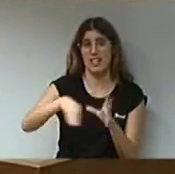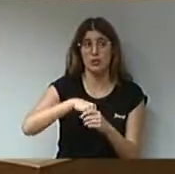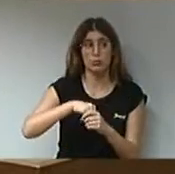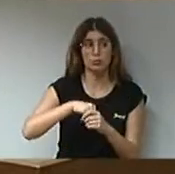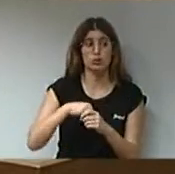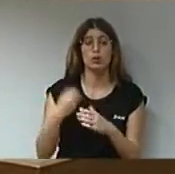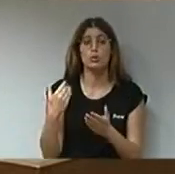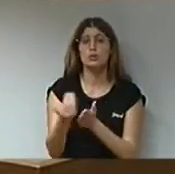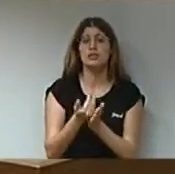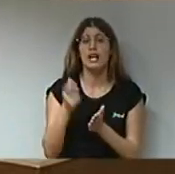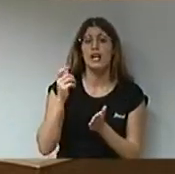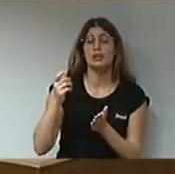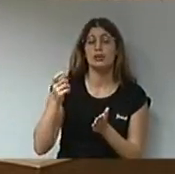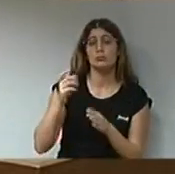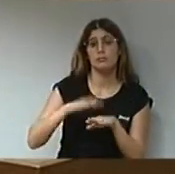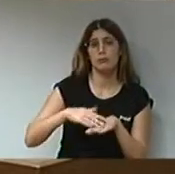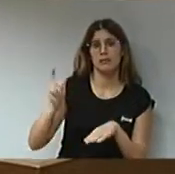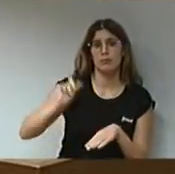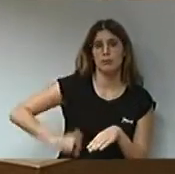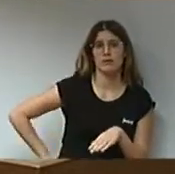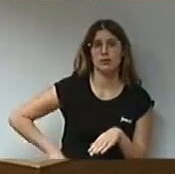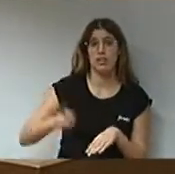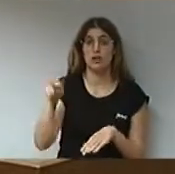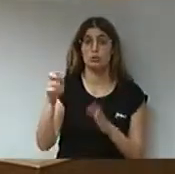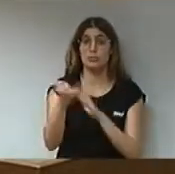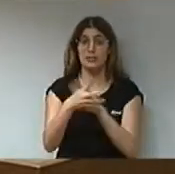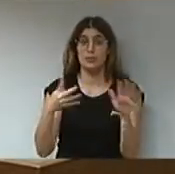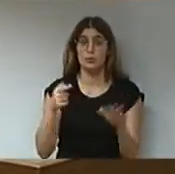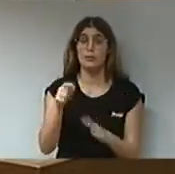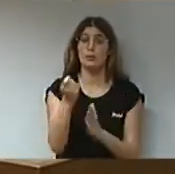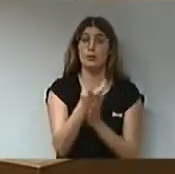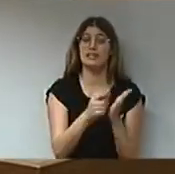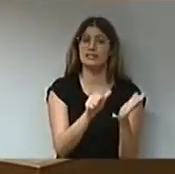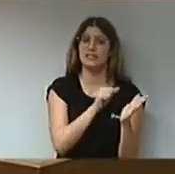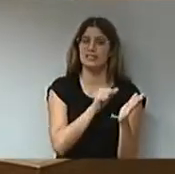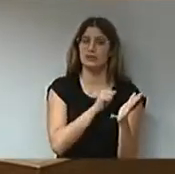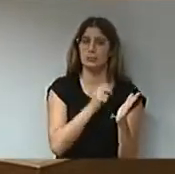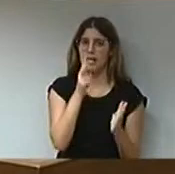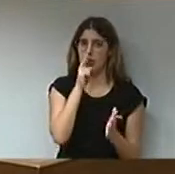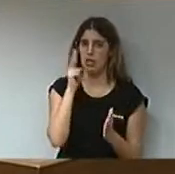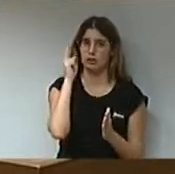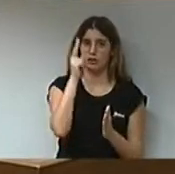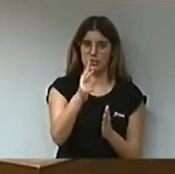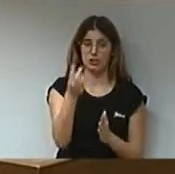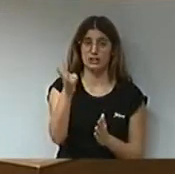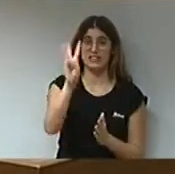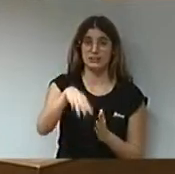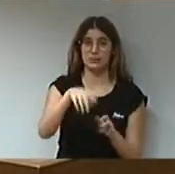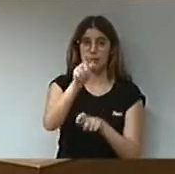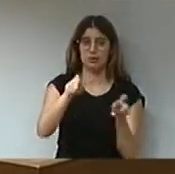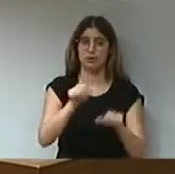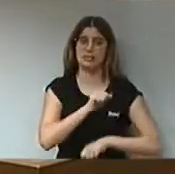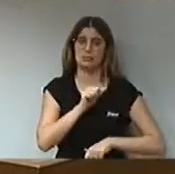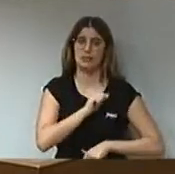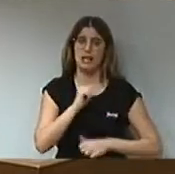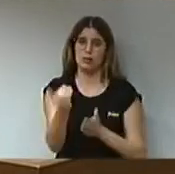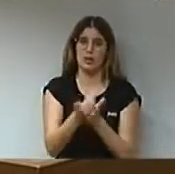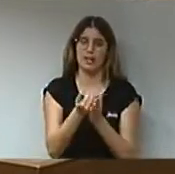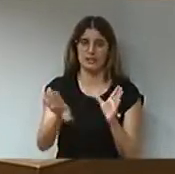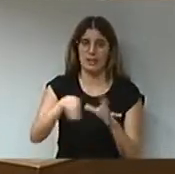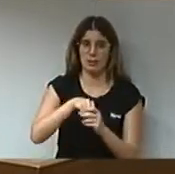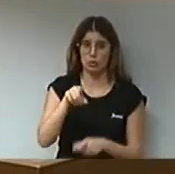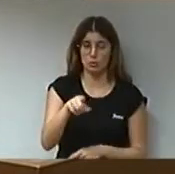un salario mínimo interprofesional del año 2019, cuando tienen listas de espera de 2 años y 3.000 personas en la renta valenciana de inclusión, cuando